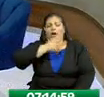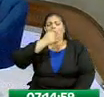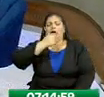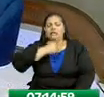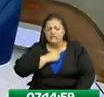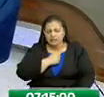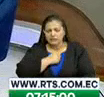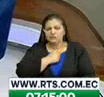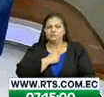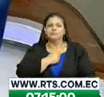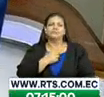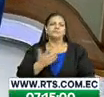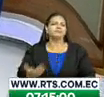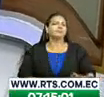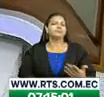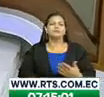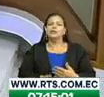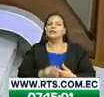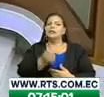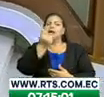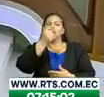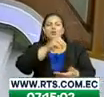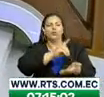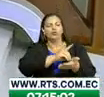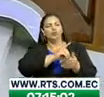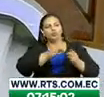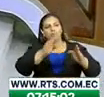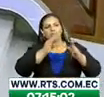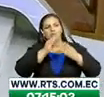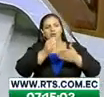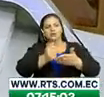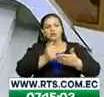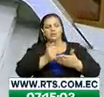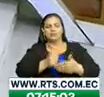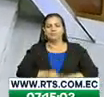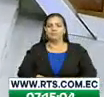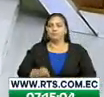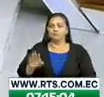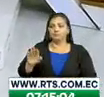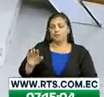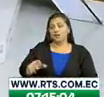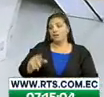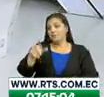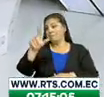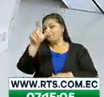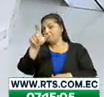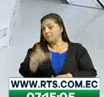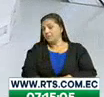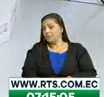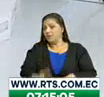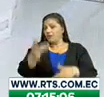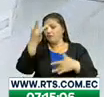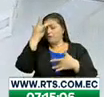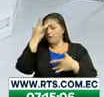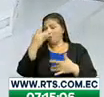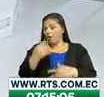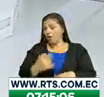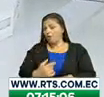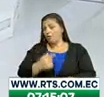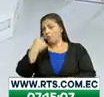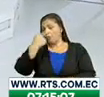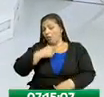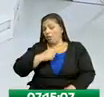Ahora, cuando a una persona tiene el problema de neumonía, es decir, se complica, tampoco quiere decir que necesariamente